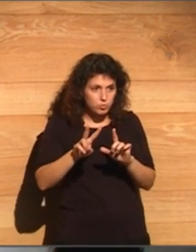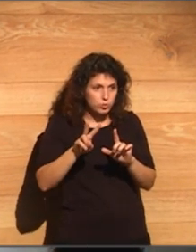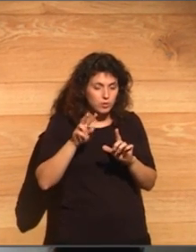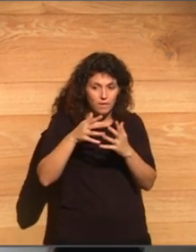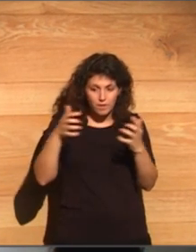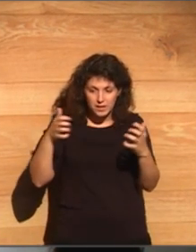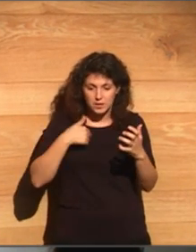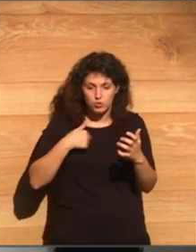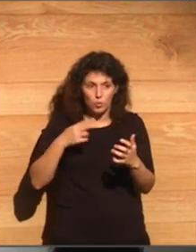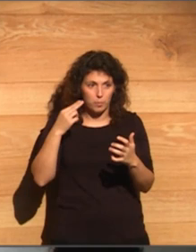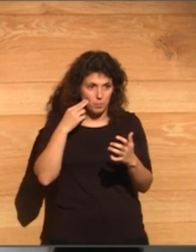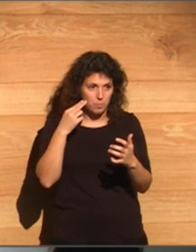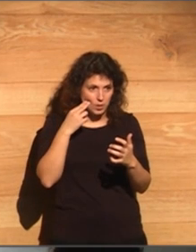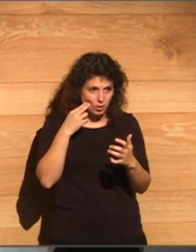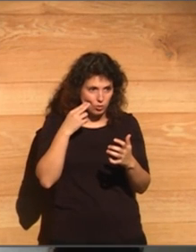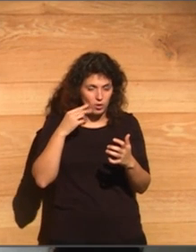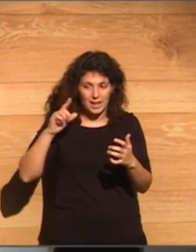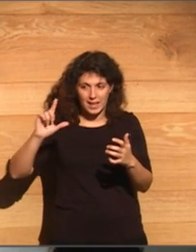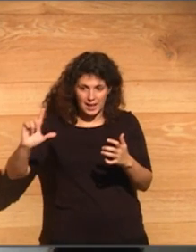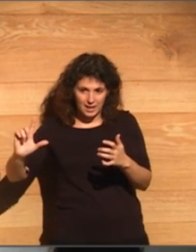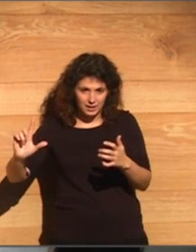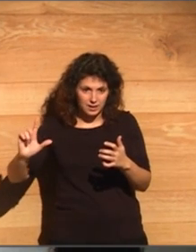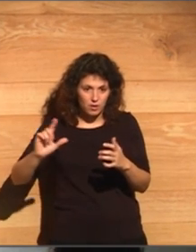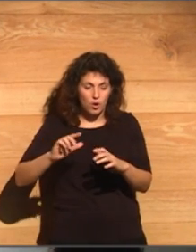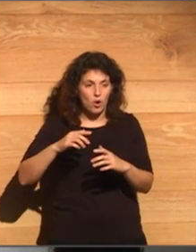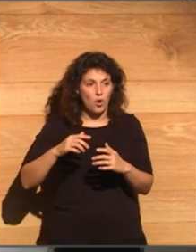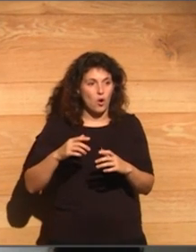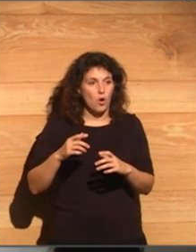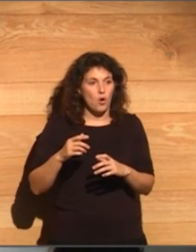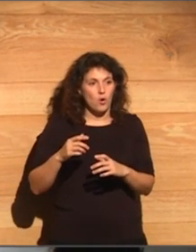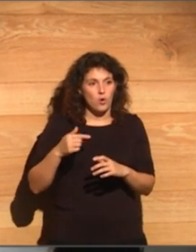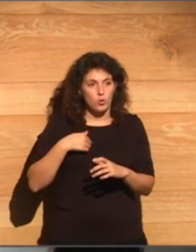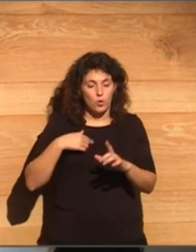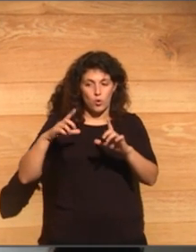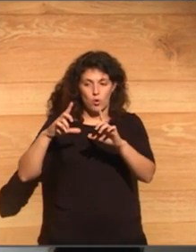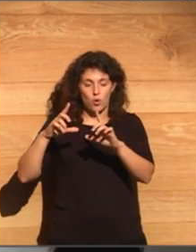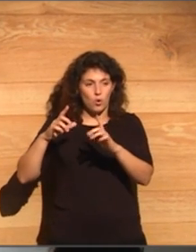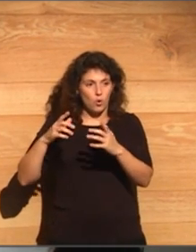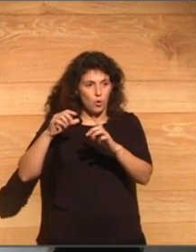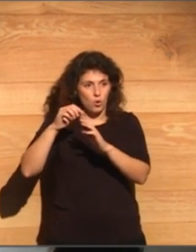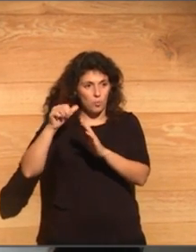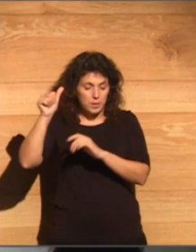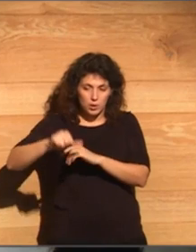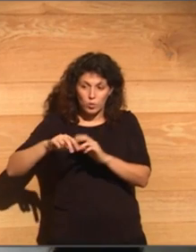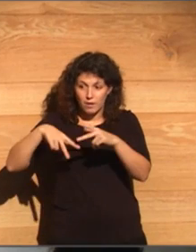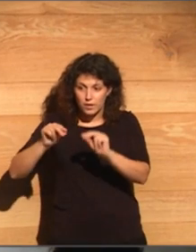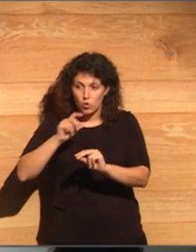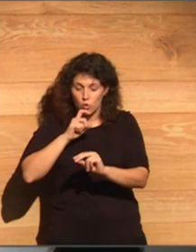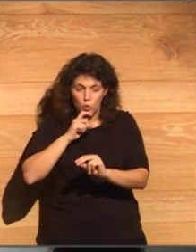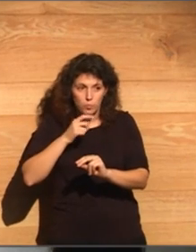con esa frase de tengo miedo y la L, ¿no? Acaba su obra escribiendo tengo miedo, todo esto que estoy viendo me